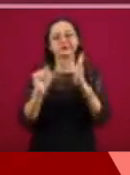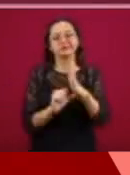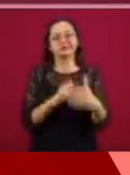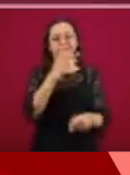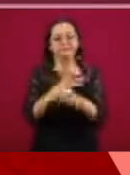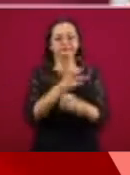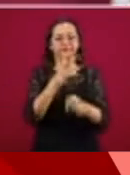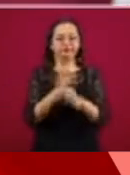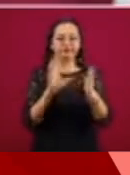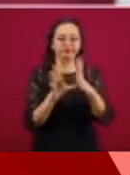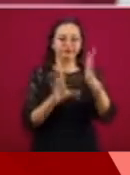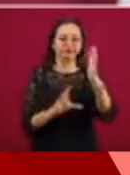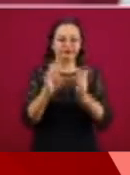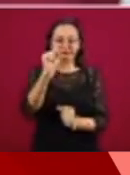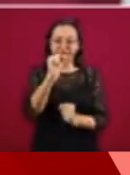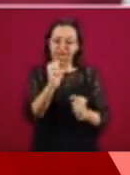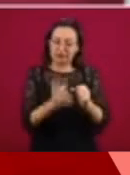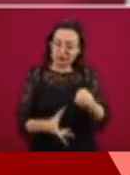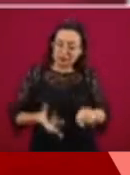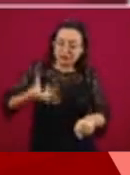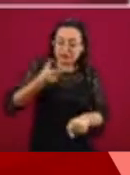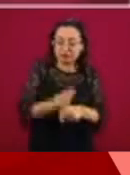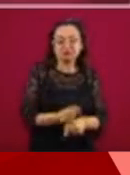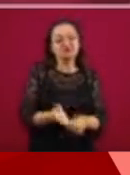y ya se aprobó